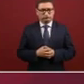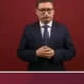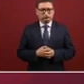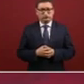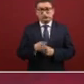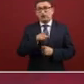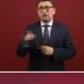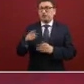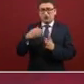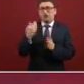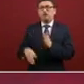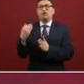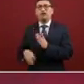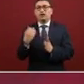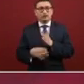una variable